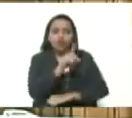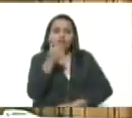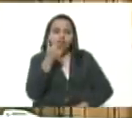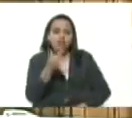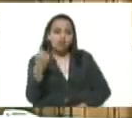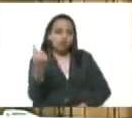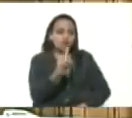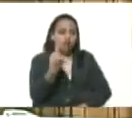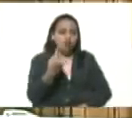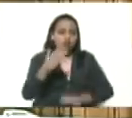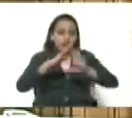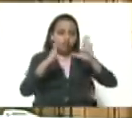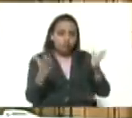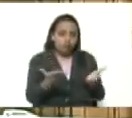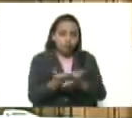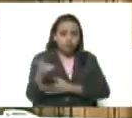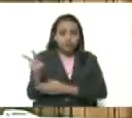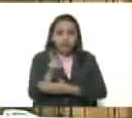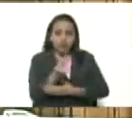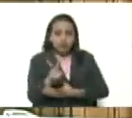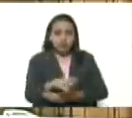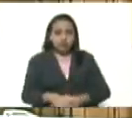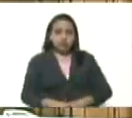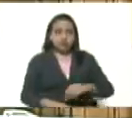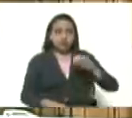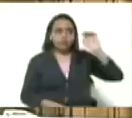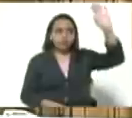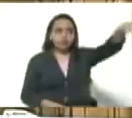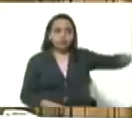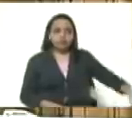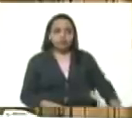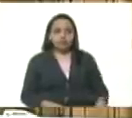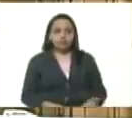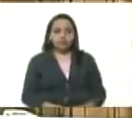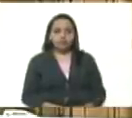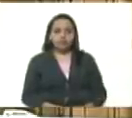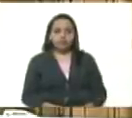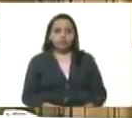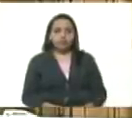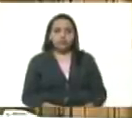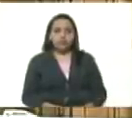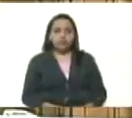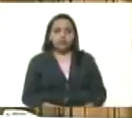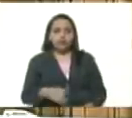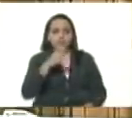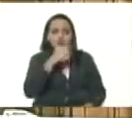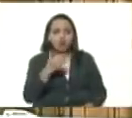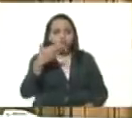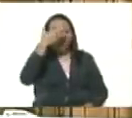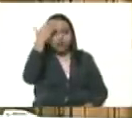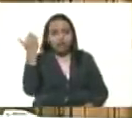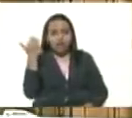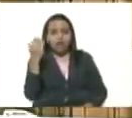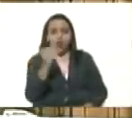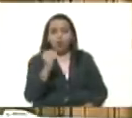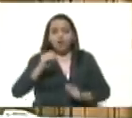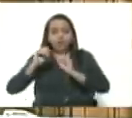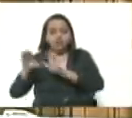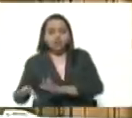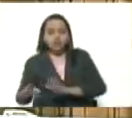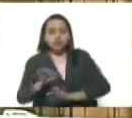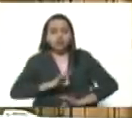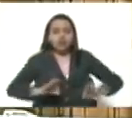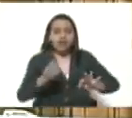único caso del mundo donde todos, aquí nadie queda olvidado, abandonado, aquí nadie